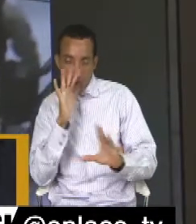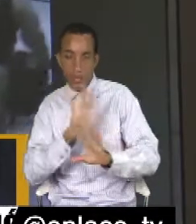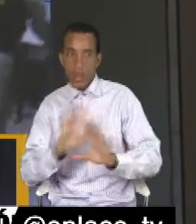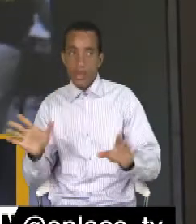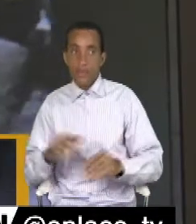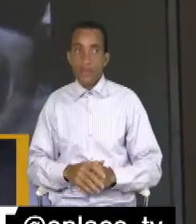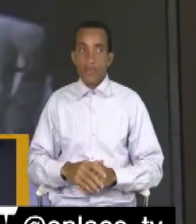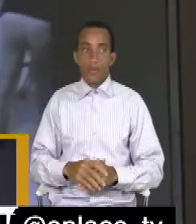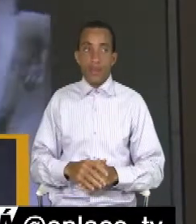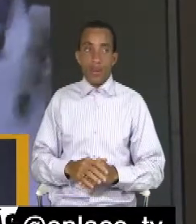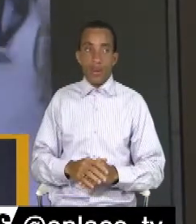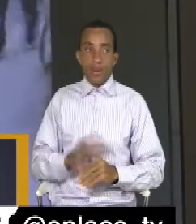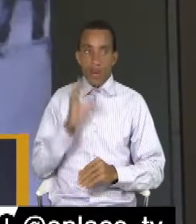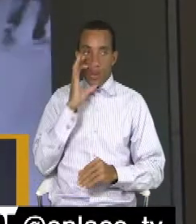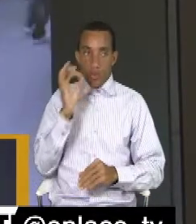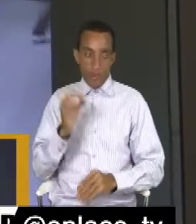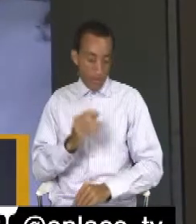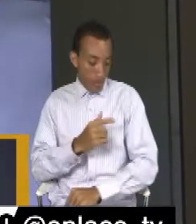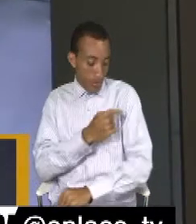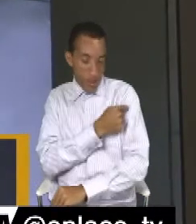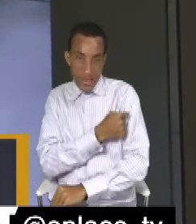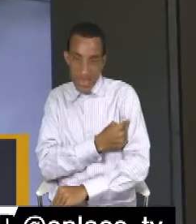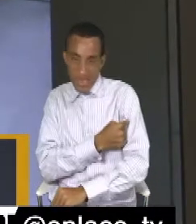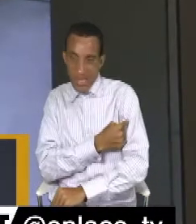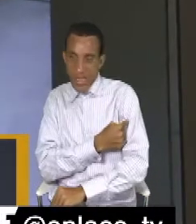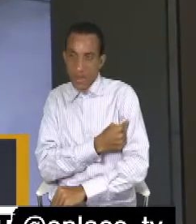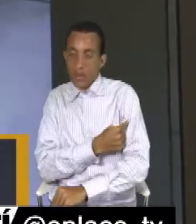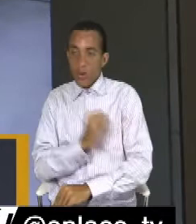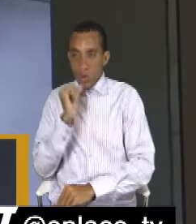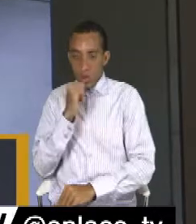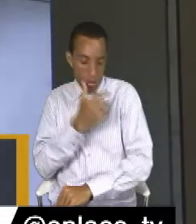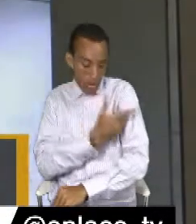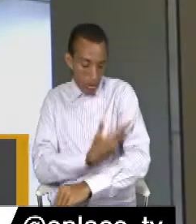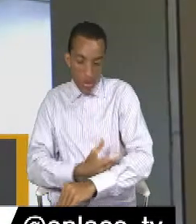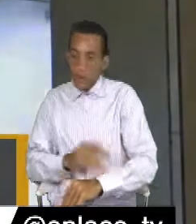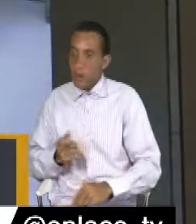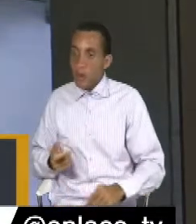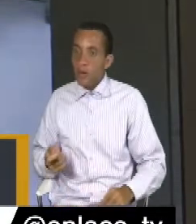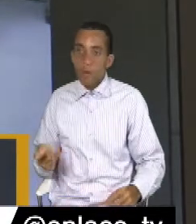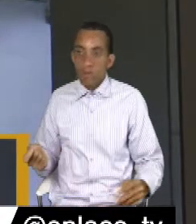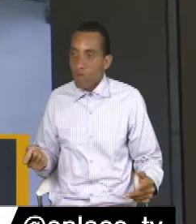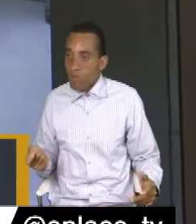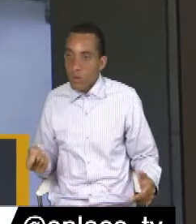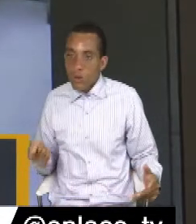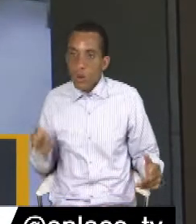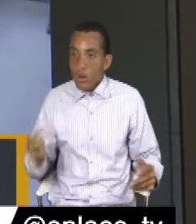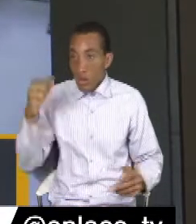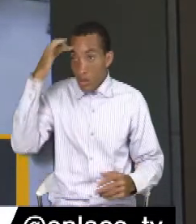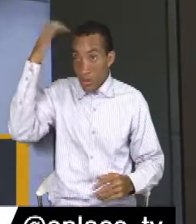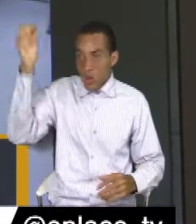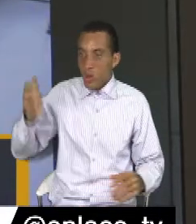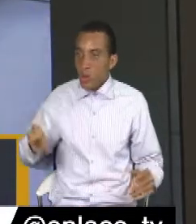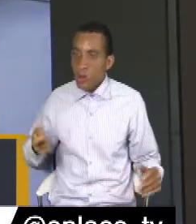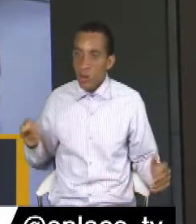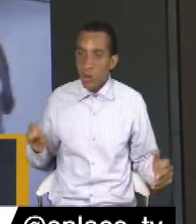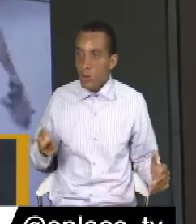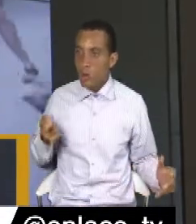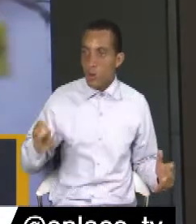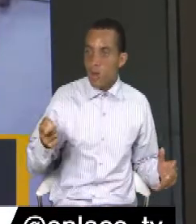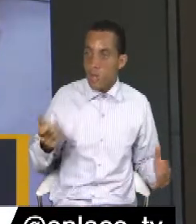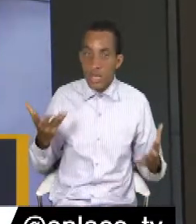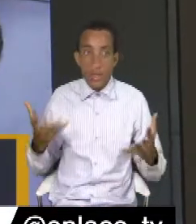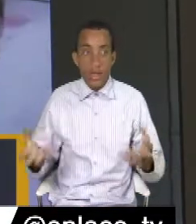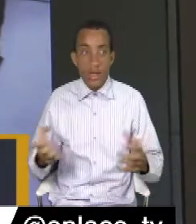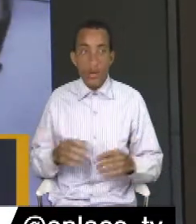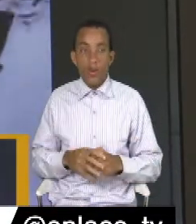herida de arma blanca en su brazo izquierdo, pero al ser atendido intenta agredir al profesional de la salud con una navaja. Yo quiero hacer